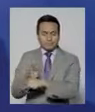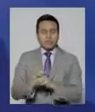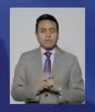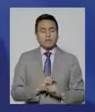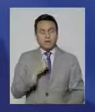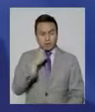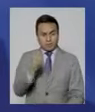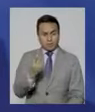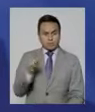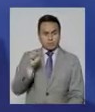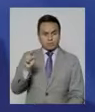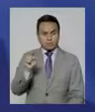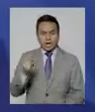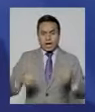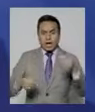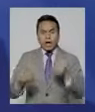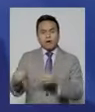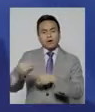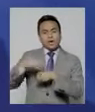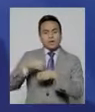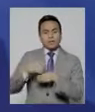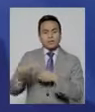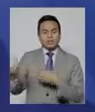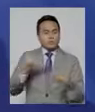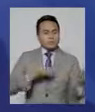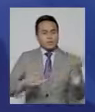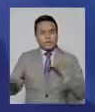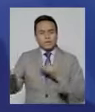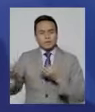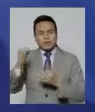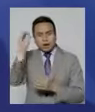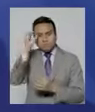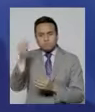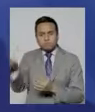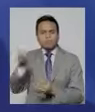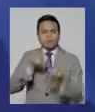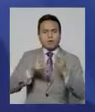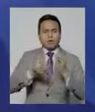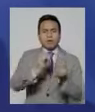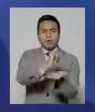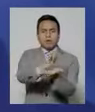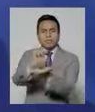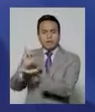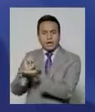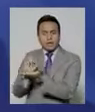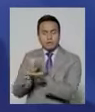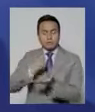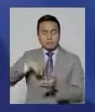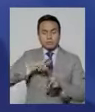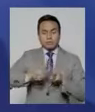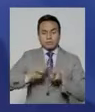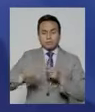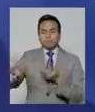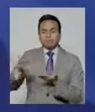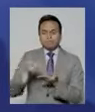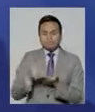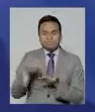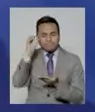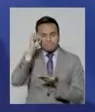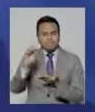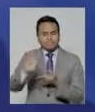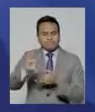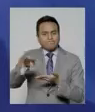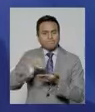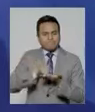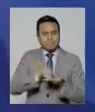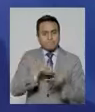tenía que ver también con acoger las sugerencias de otras entidades y eso es lo que estamos haciendo.